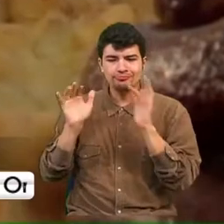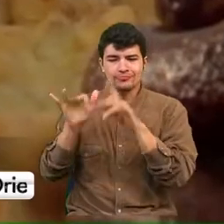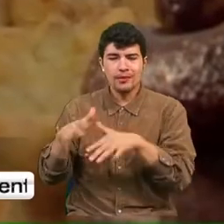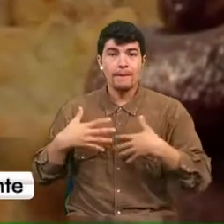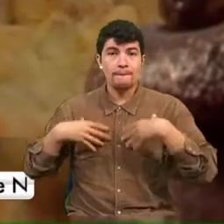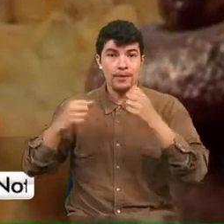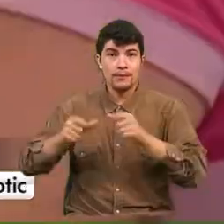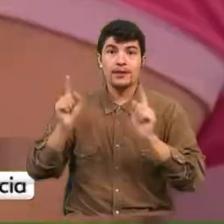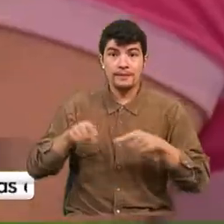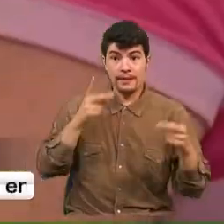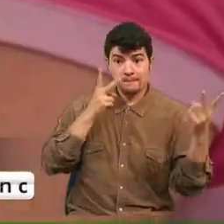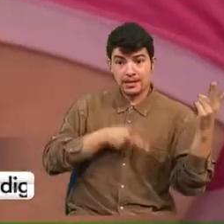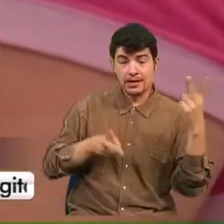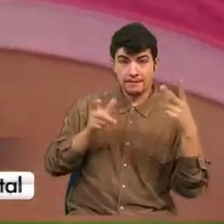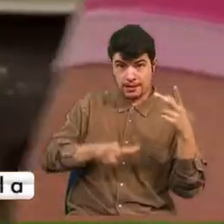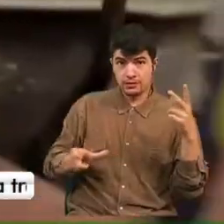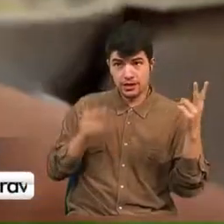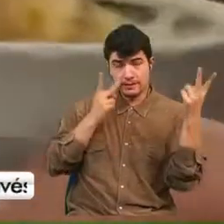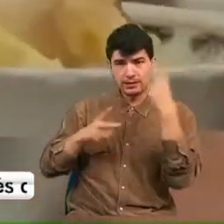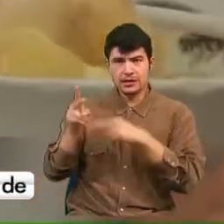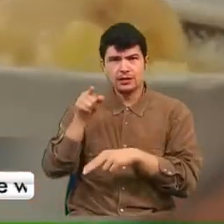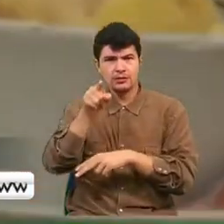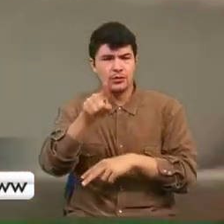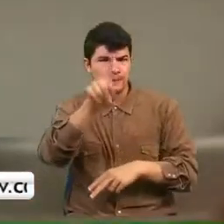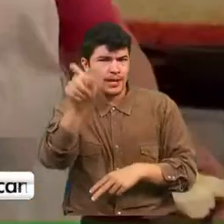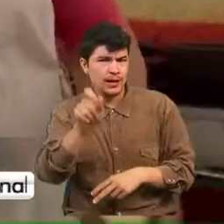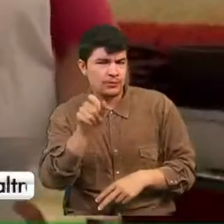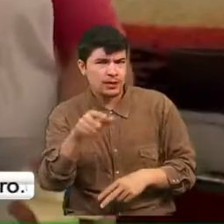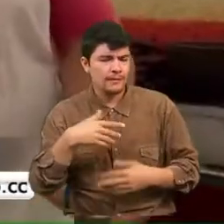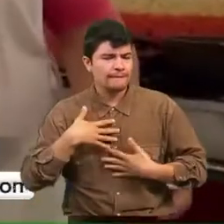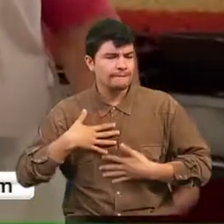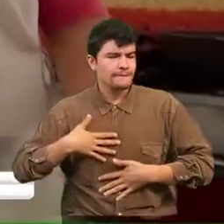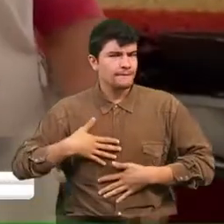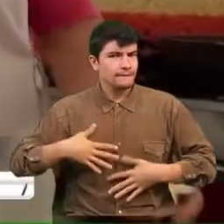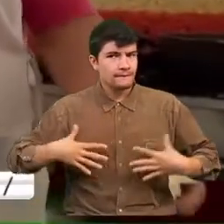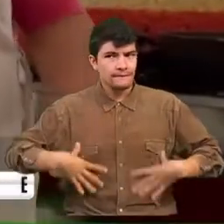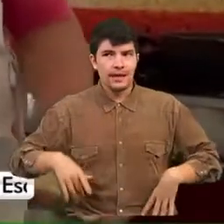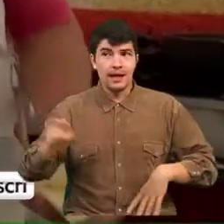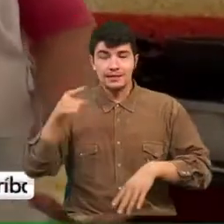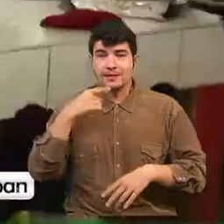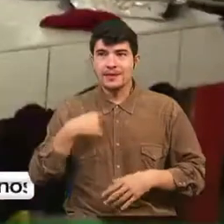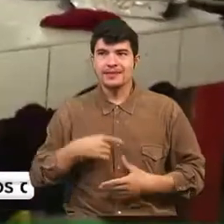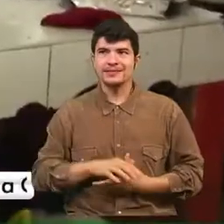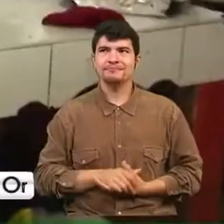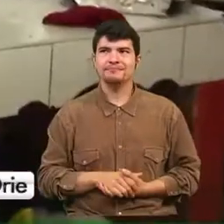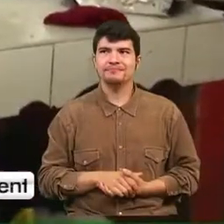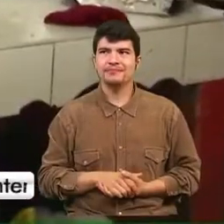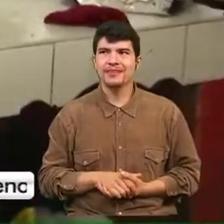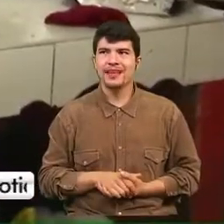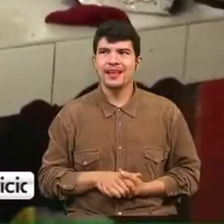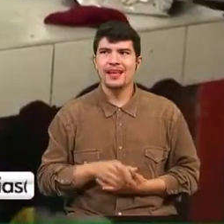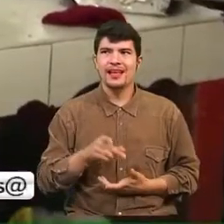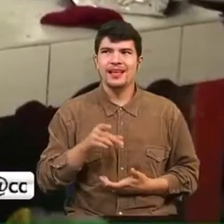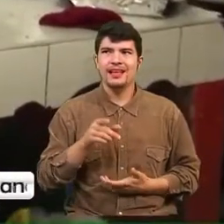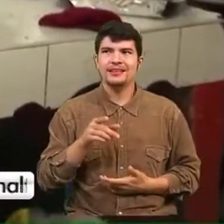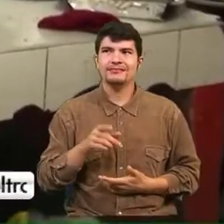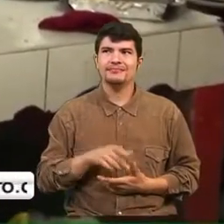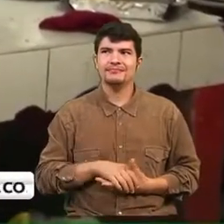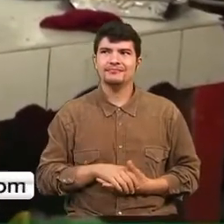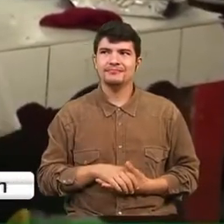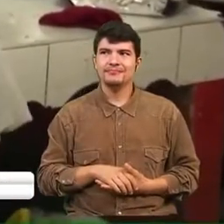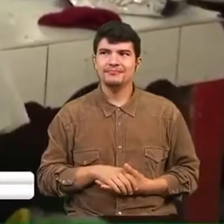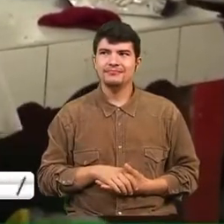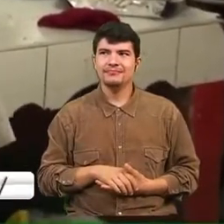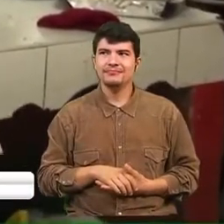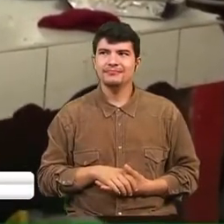y visitantes. Pero para quienes están preguntando por la dieta, esto nos dijo Aidalí. Y la dieta, sí, esa